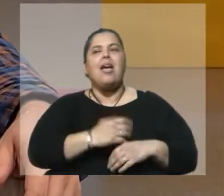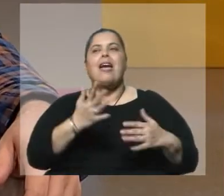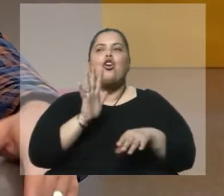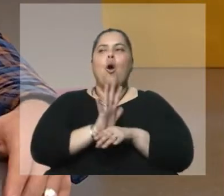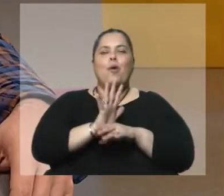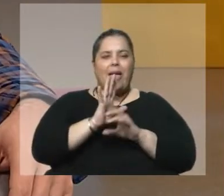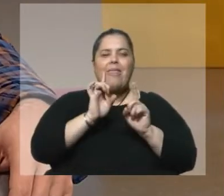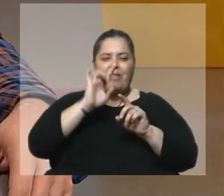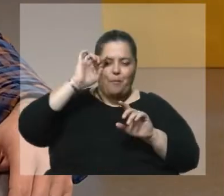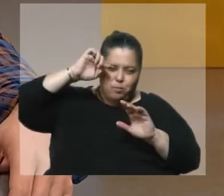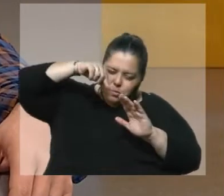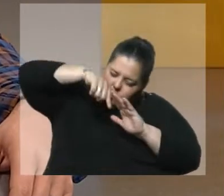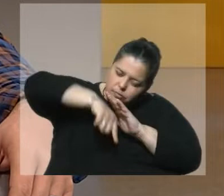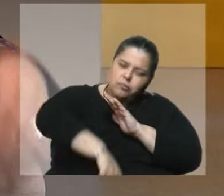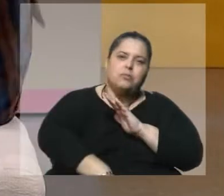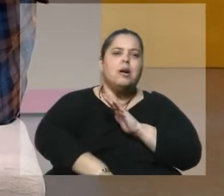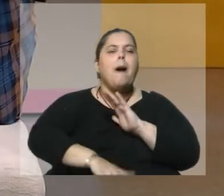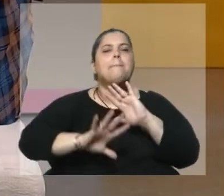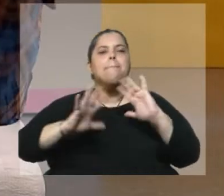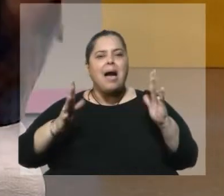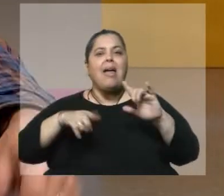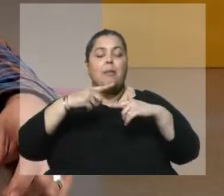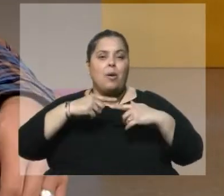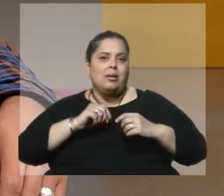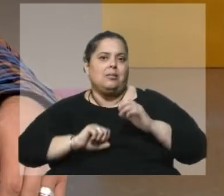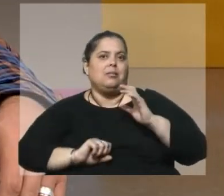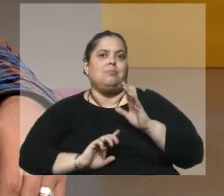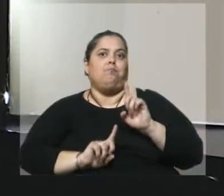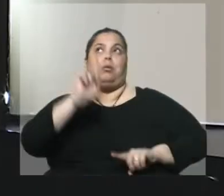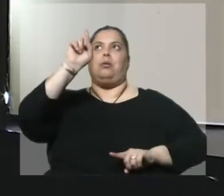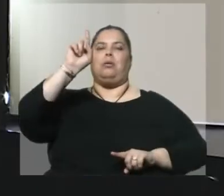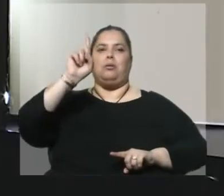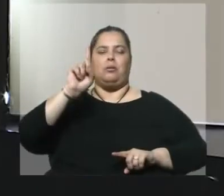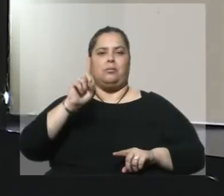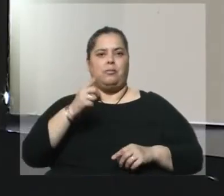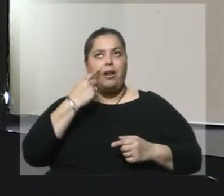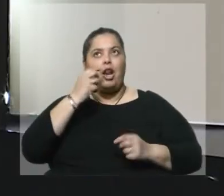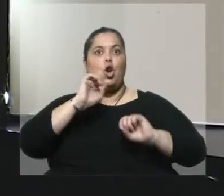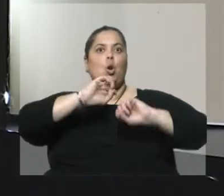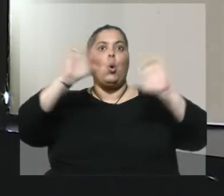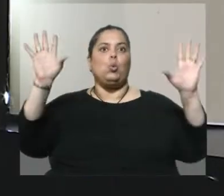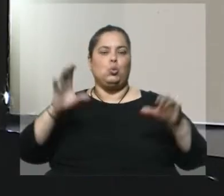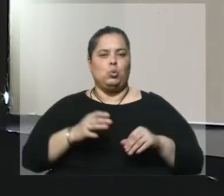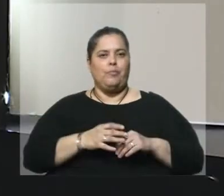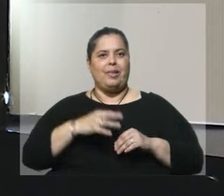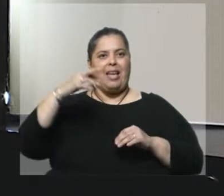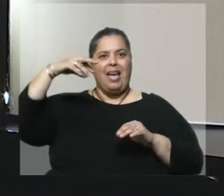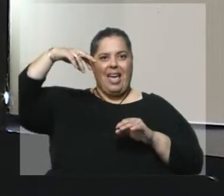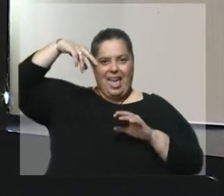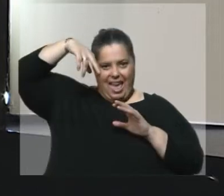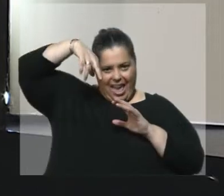Es importantísimo convivir en la oscuridad y poder ver la luz. Qué notable. Estamos hablando de escaleras de madera,